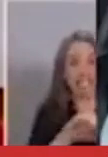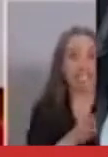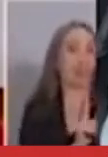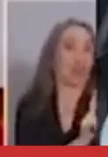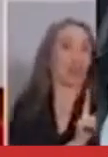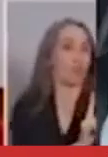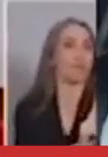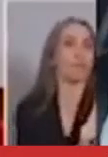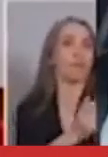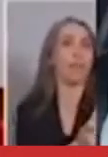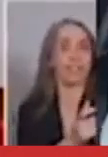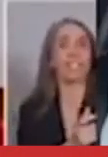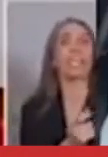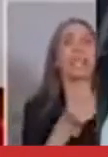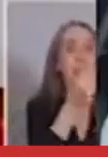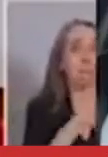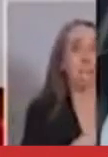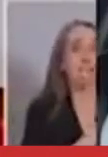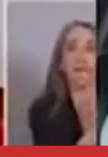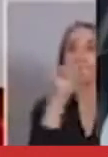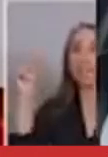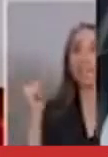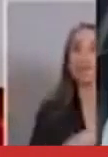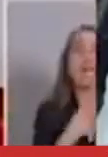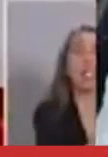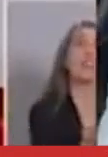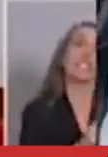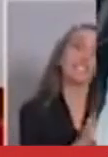va a ser con los habitantes de Corral. Qué pena que no se haya quedado.